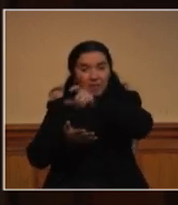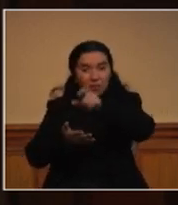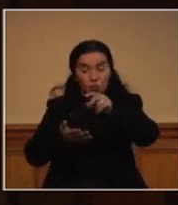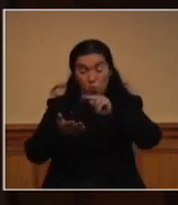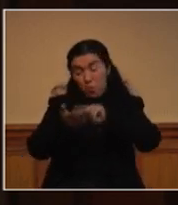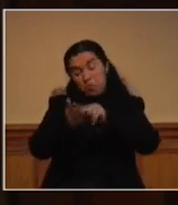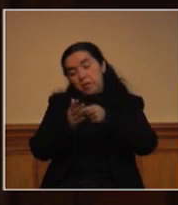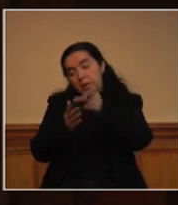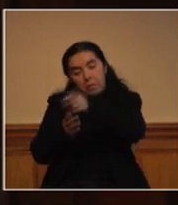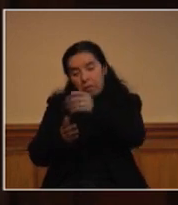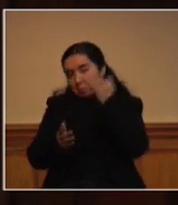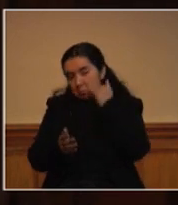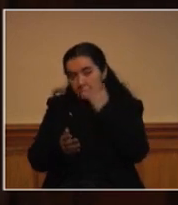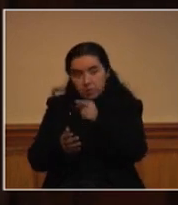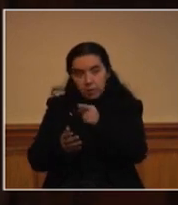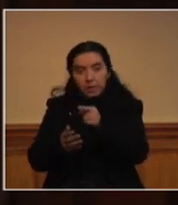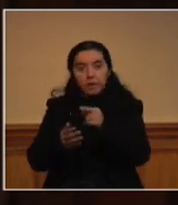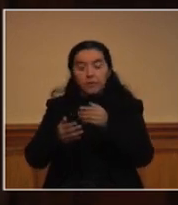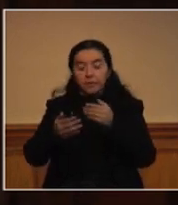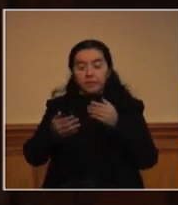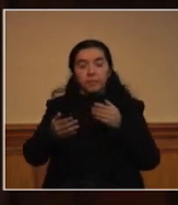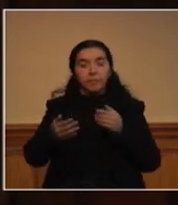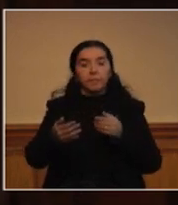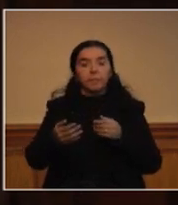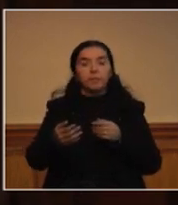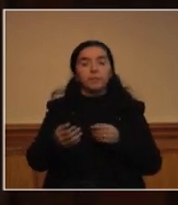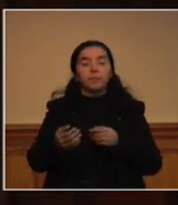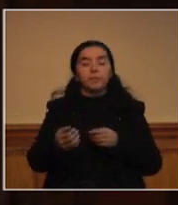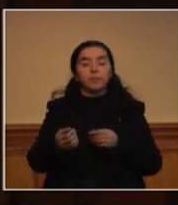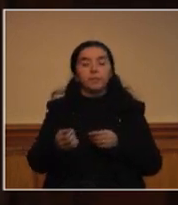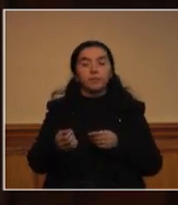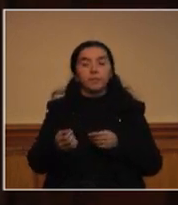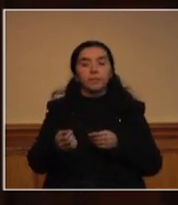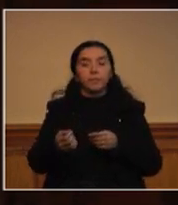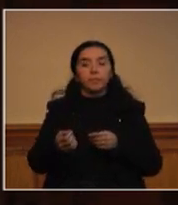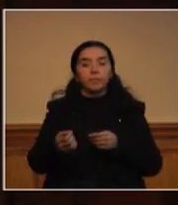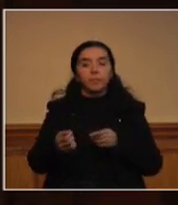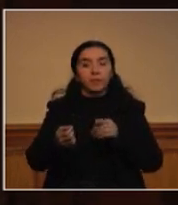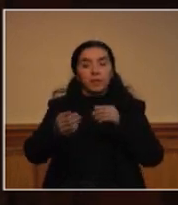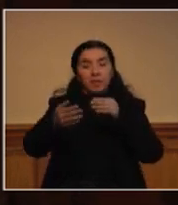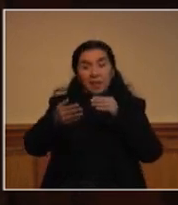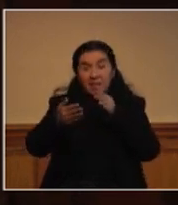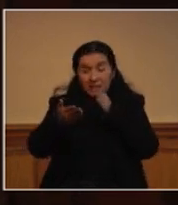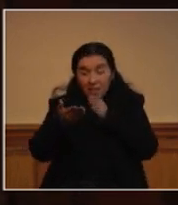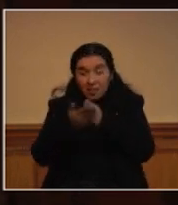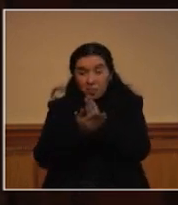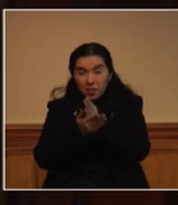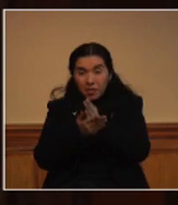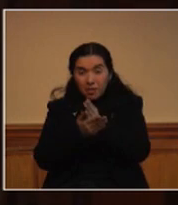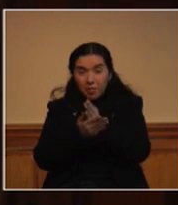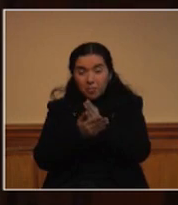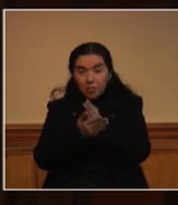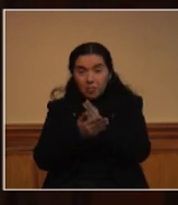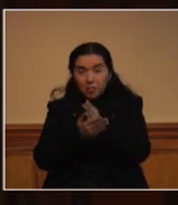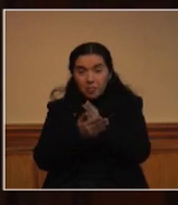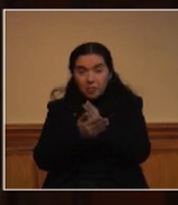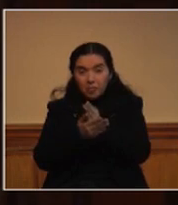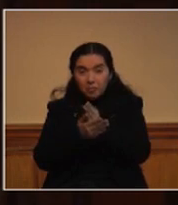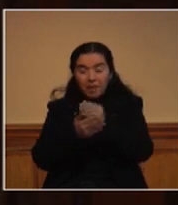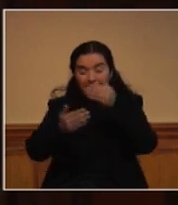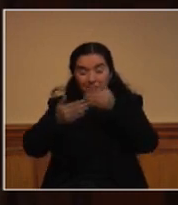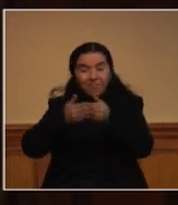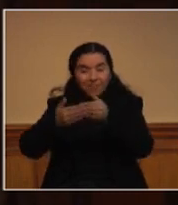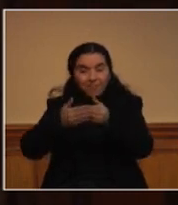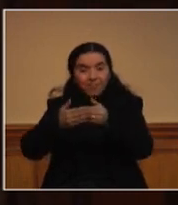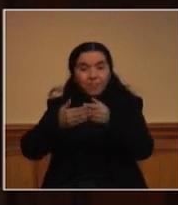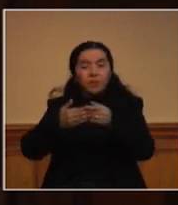trastorno con relación al acceso a la alfabetización las podemos centrar en estos aspectos y son las que nuestro